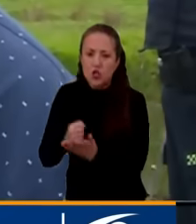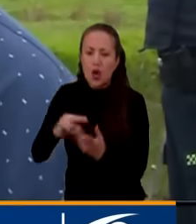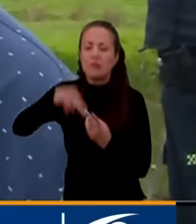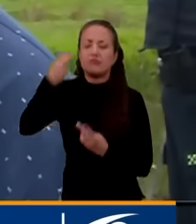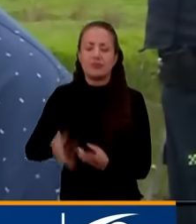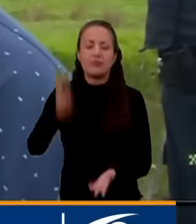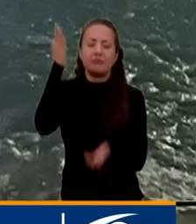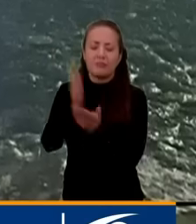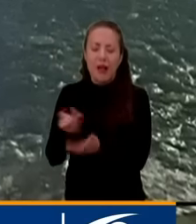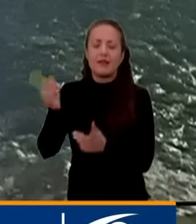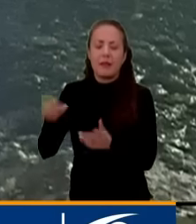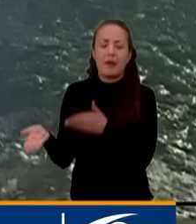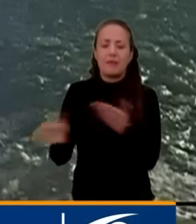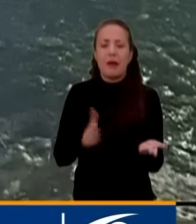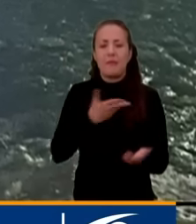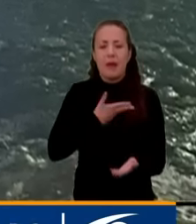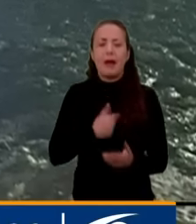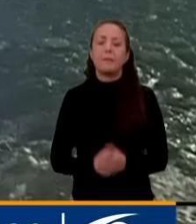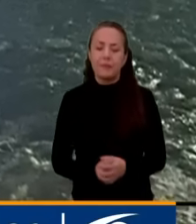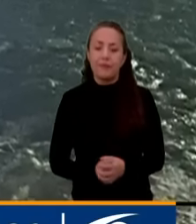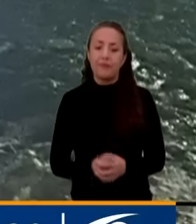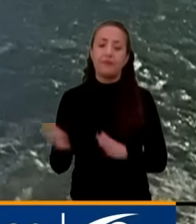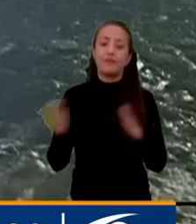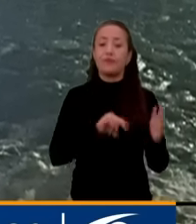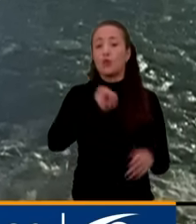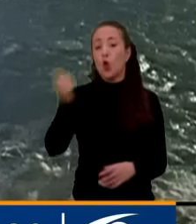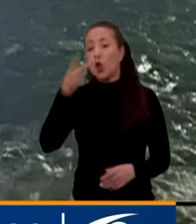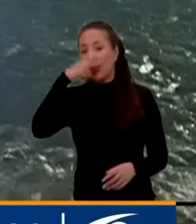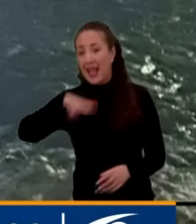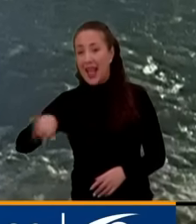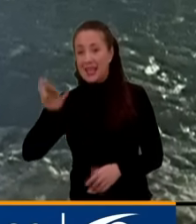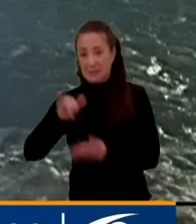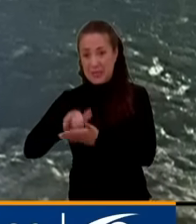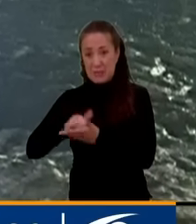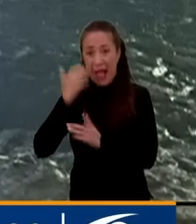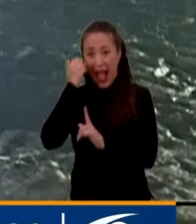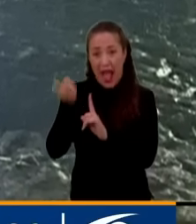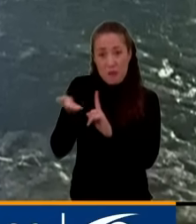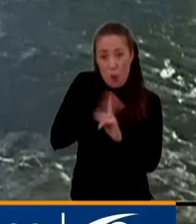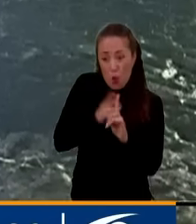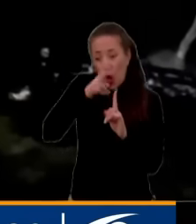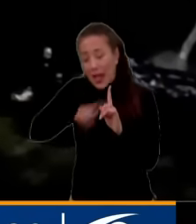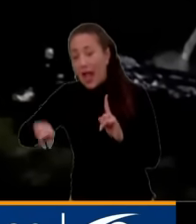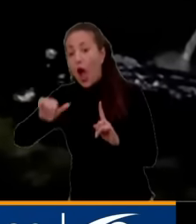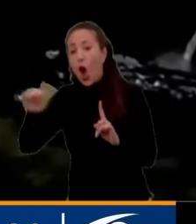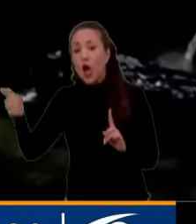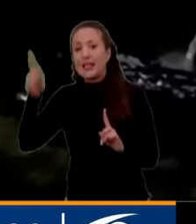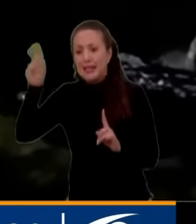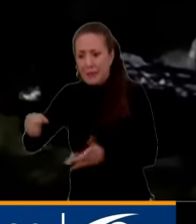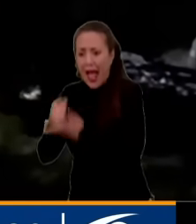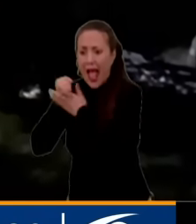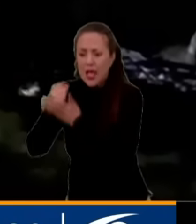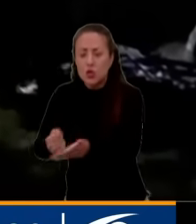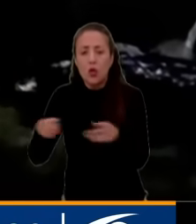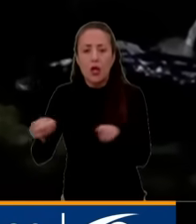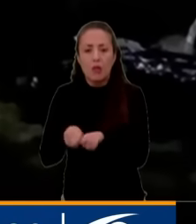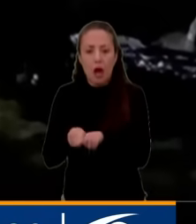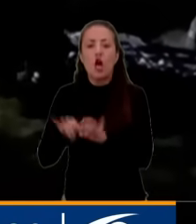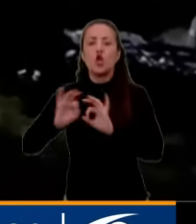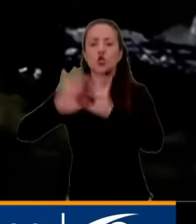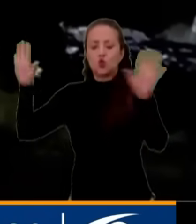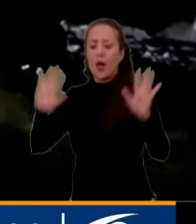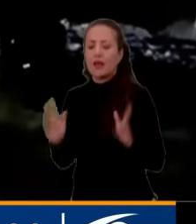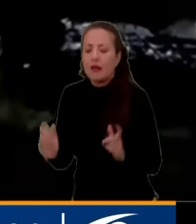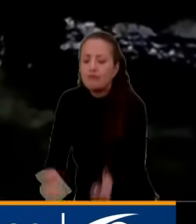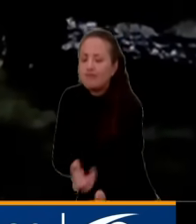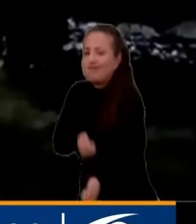ocurrió la tragedia otra menor hija de Janet que había llegado para también tratar de ayudar a salvar a sus hermanos logró ser rescatada con